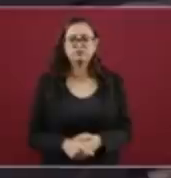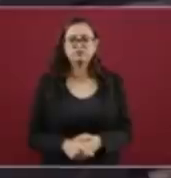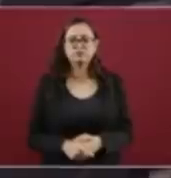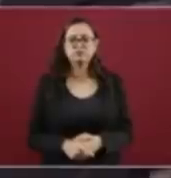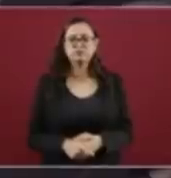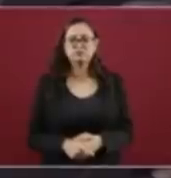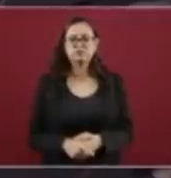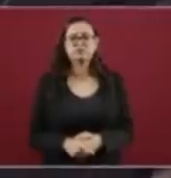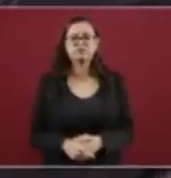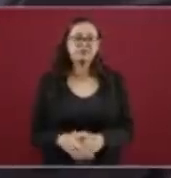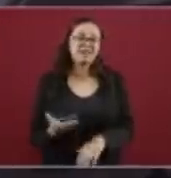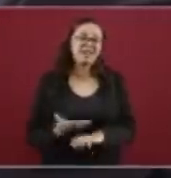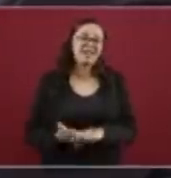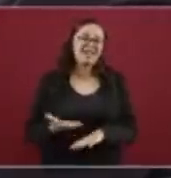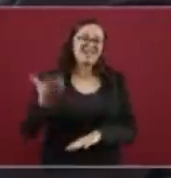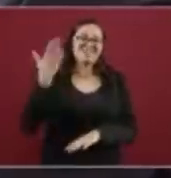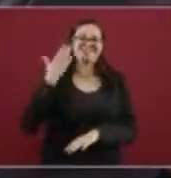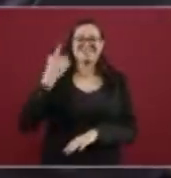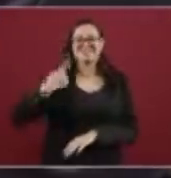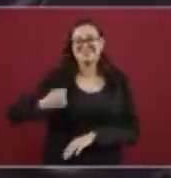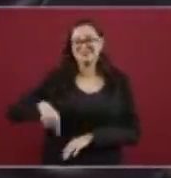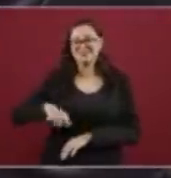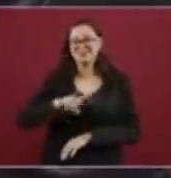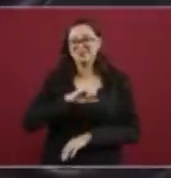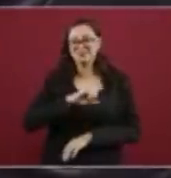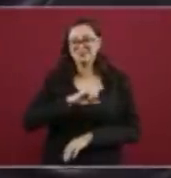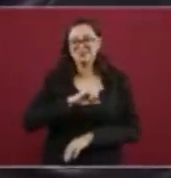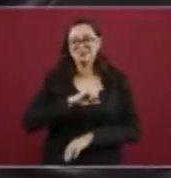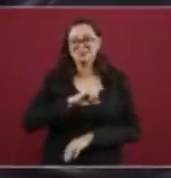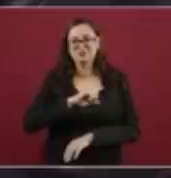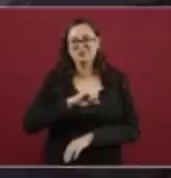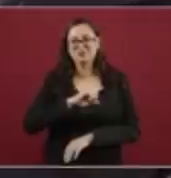estudiamos cuando estábamos en